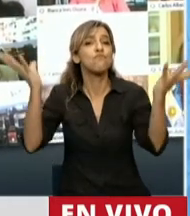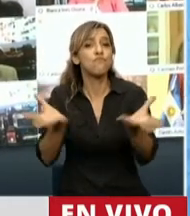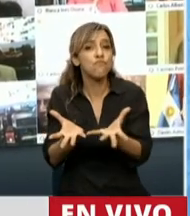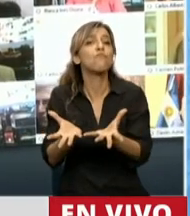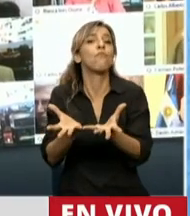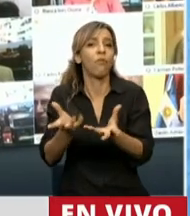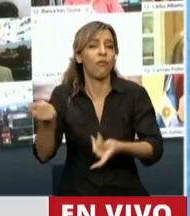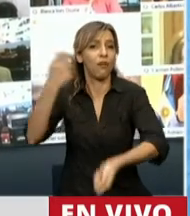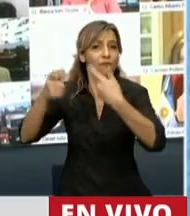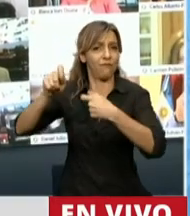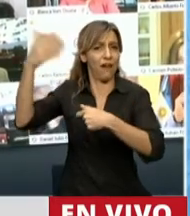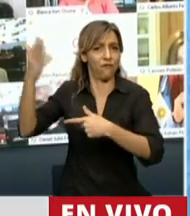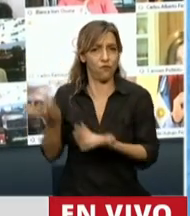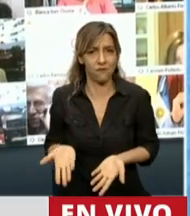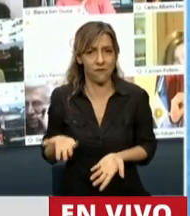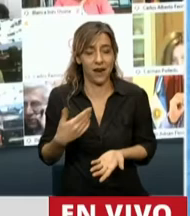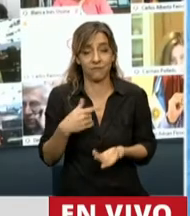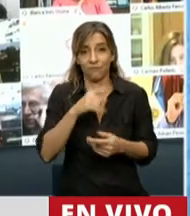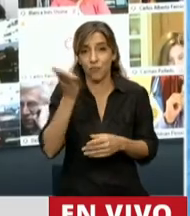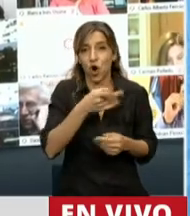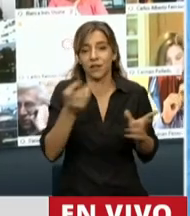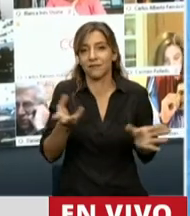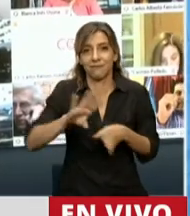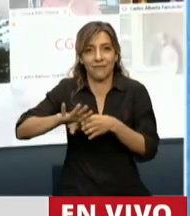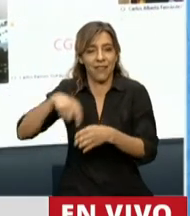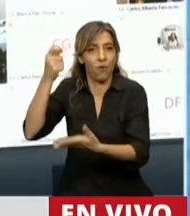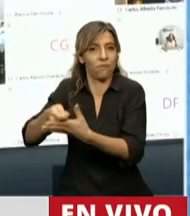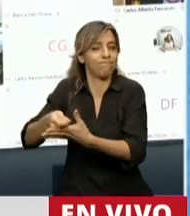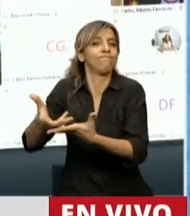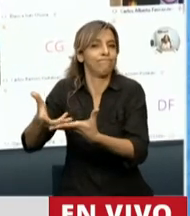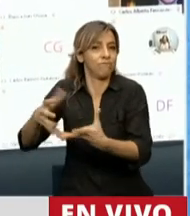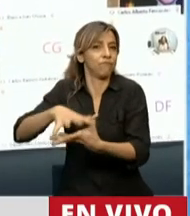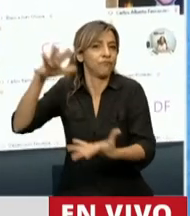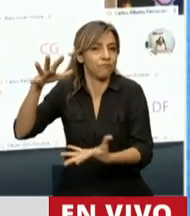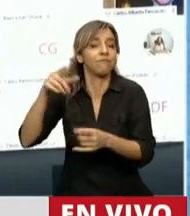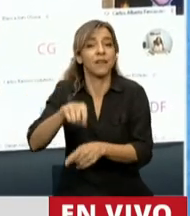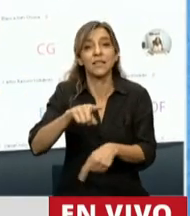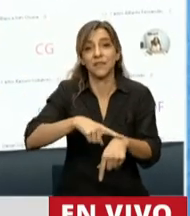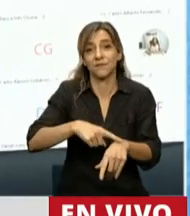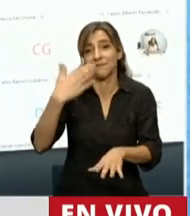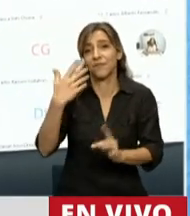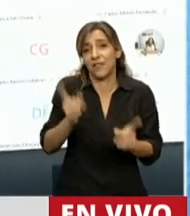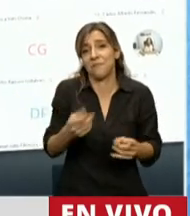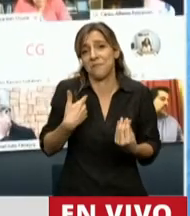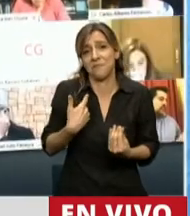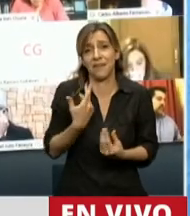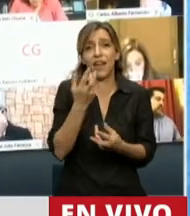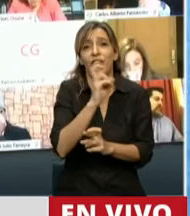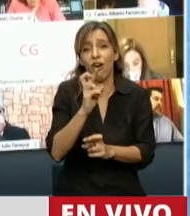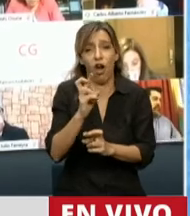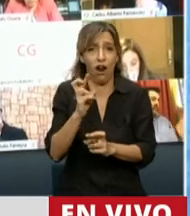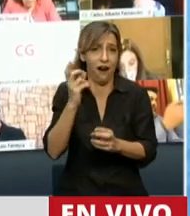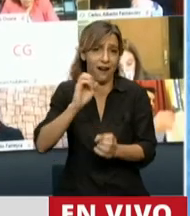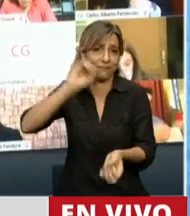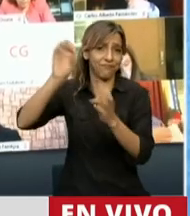las exportaciones. La contracara de esta fenomenal deuda fue una abultada fuga de capitales. El mismo informe del Banco Central